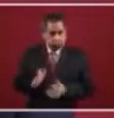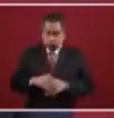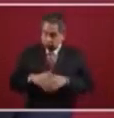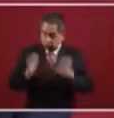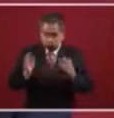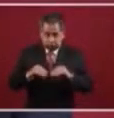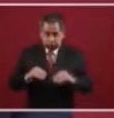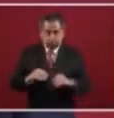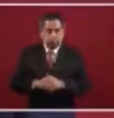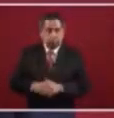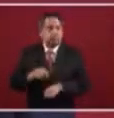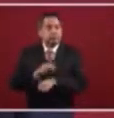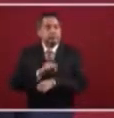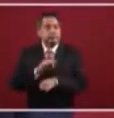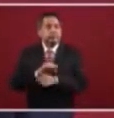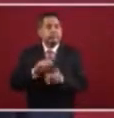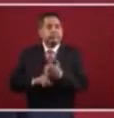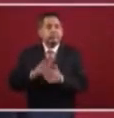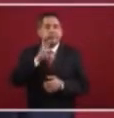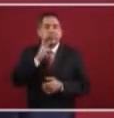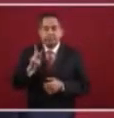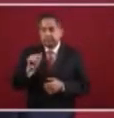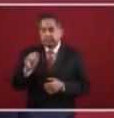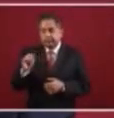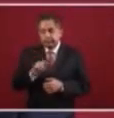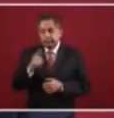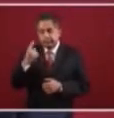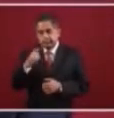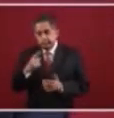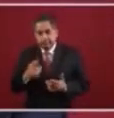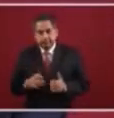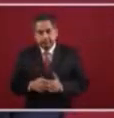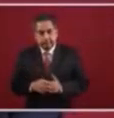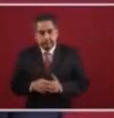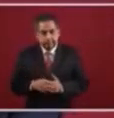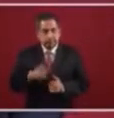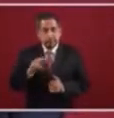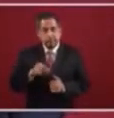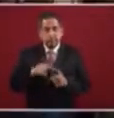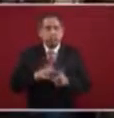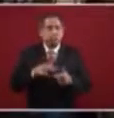y defender a Pemex para que no lo sigan saqueando.